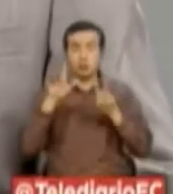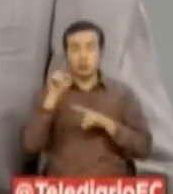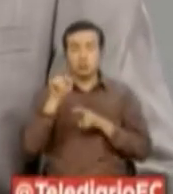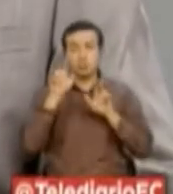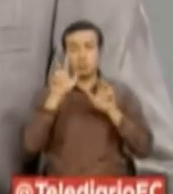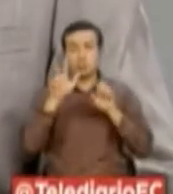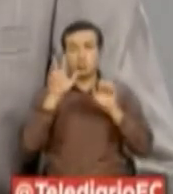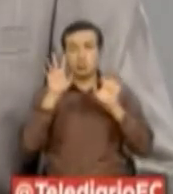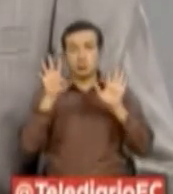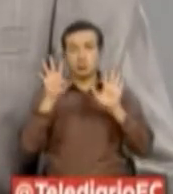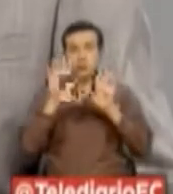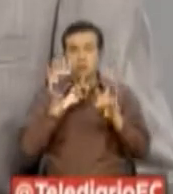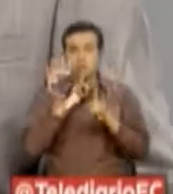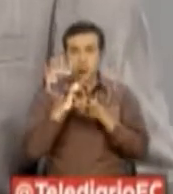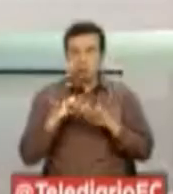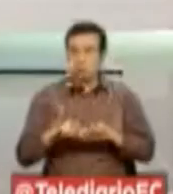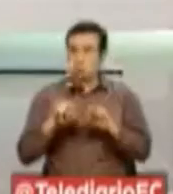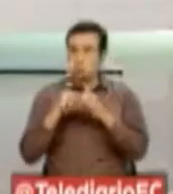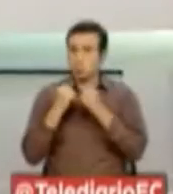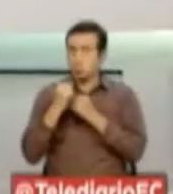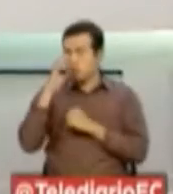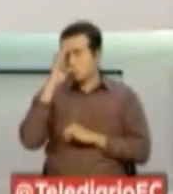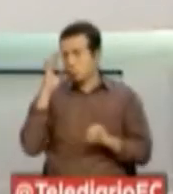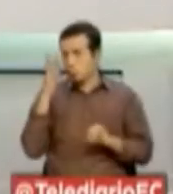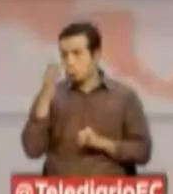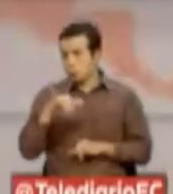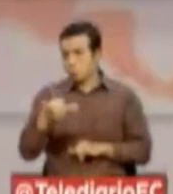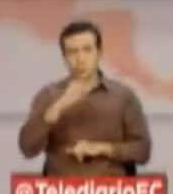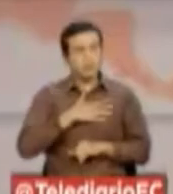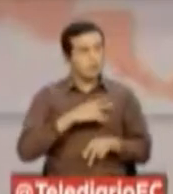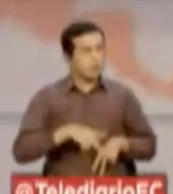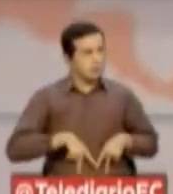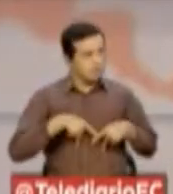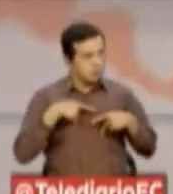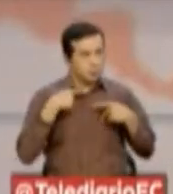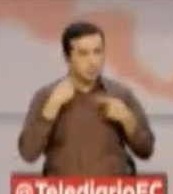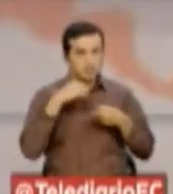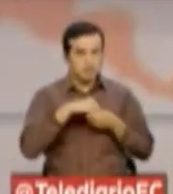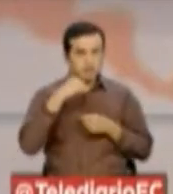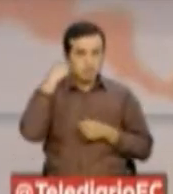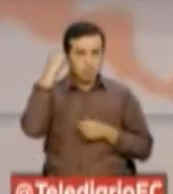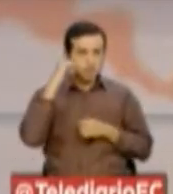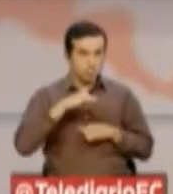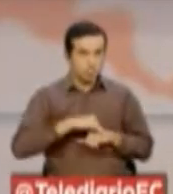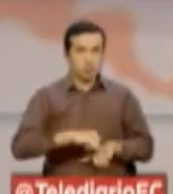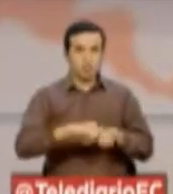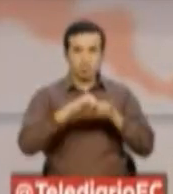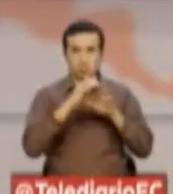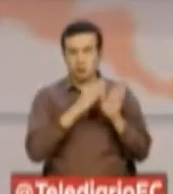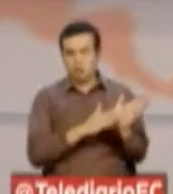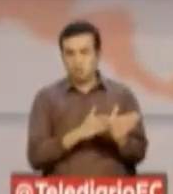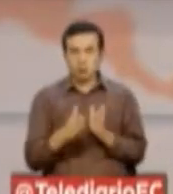sigue siendo socialista toda la vida yo soy un militante yo comencé mis primeros años de socialismo